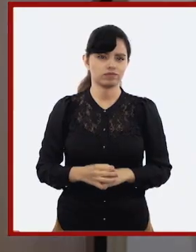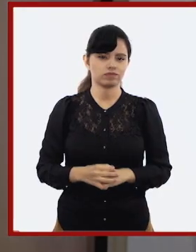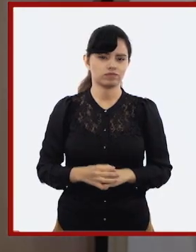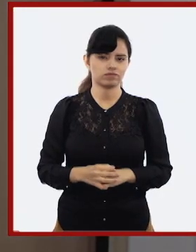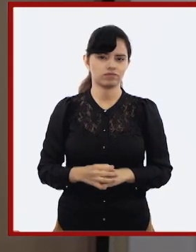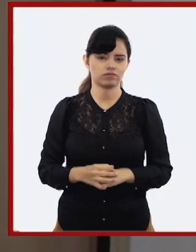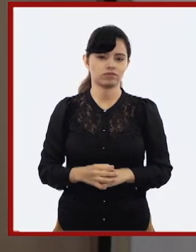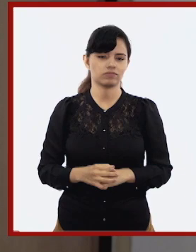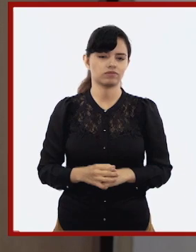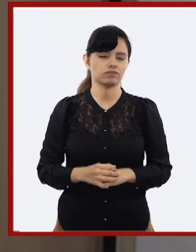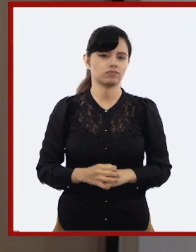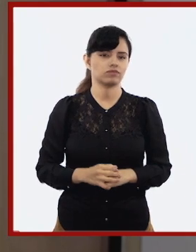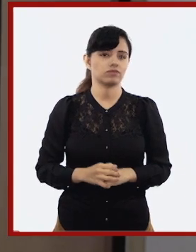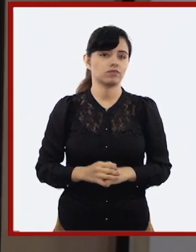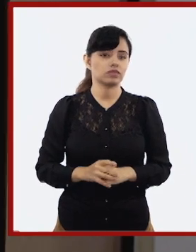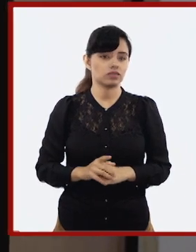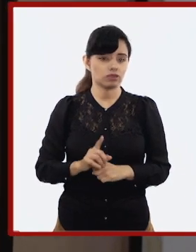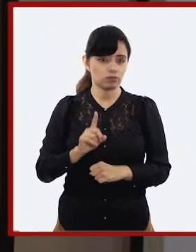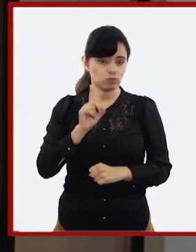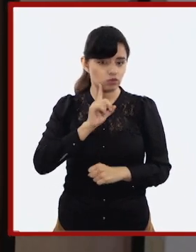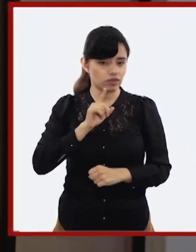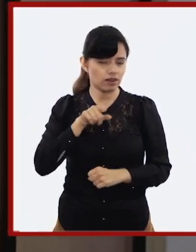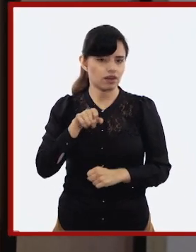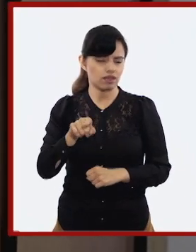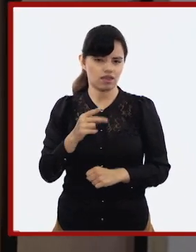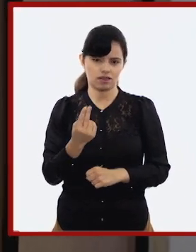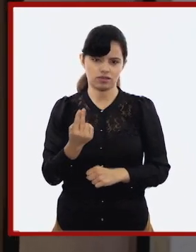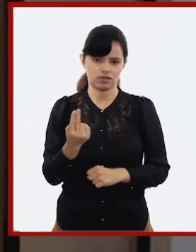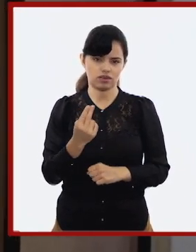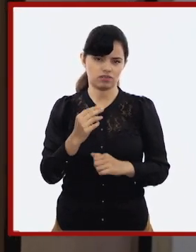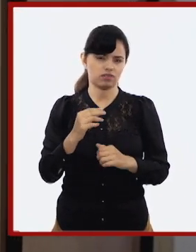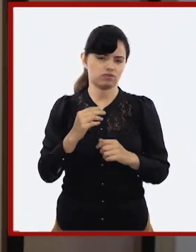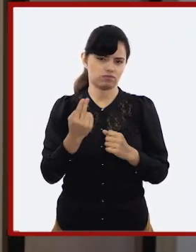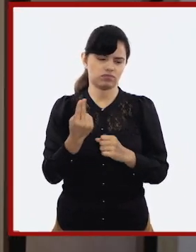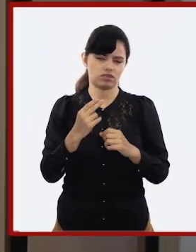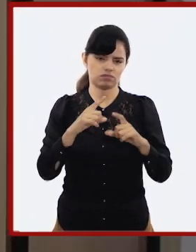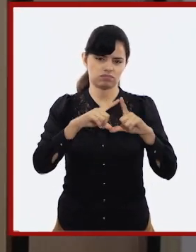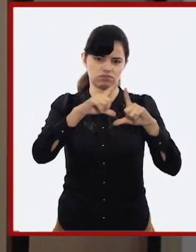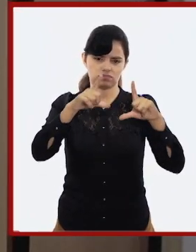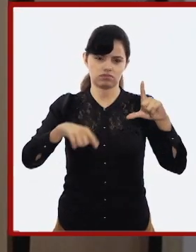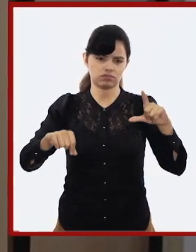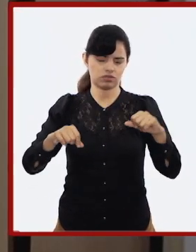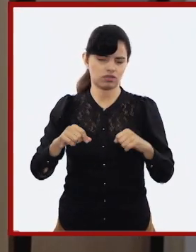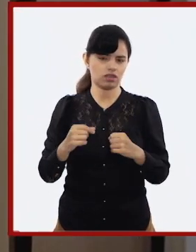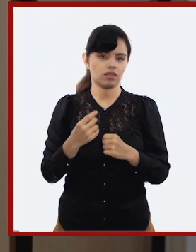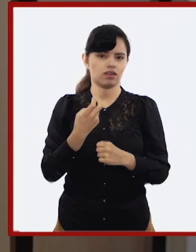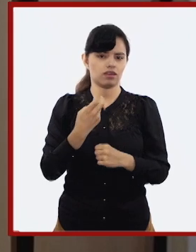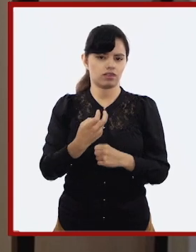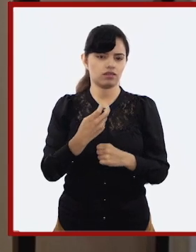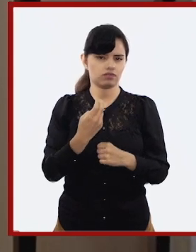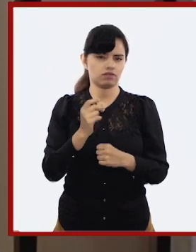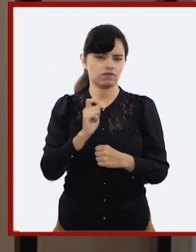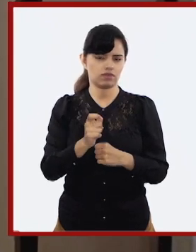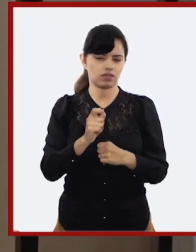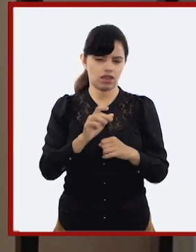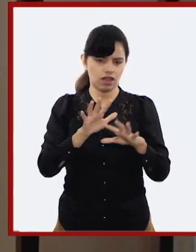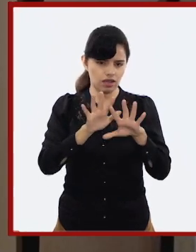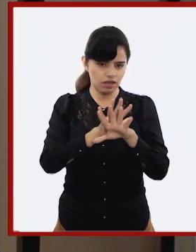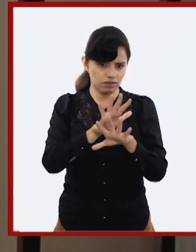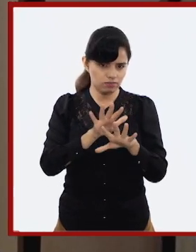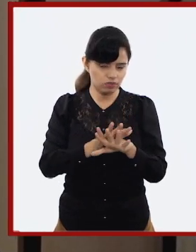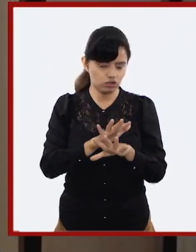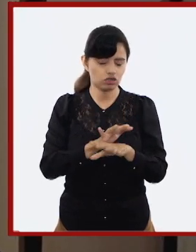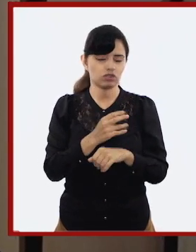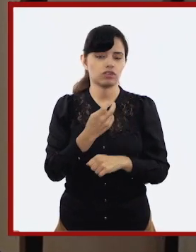todas las recomendaciones que exigen su necesaria y elevada misión es formar el germen fecundo de regeneración, mejora social.